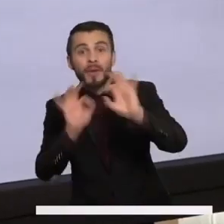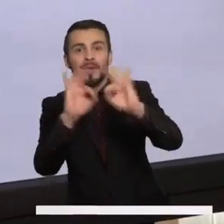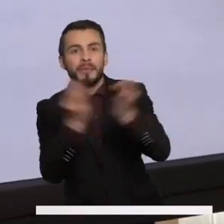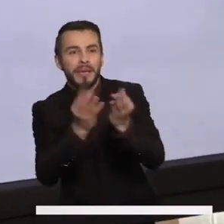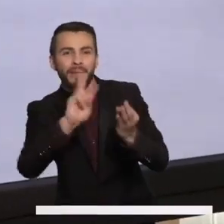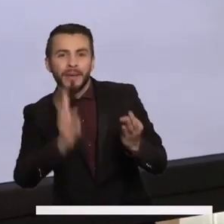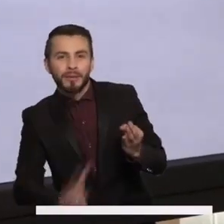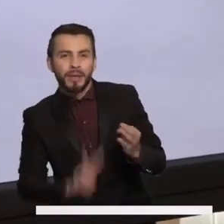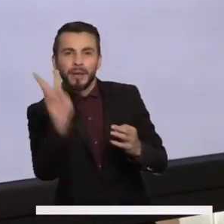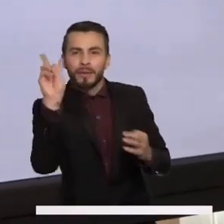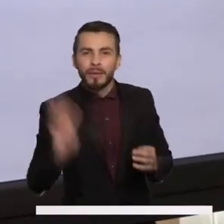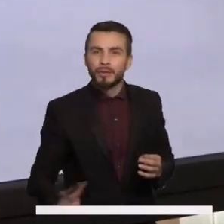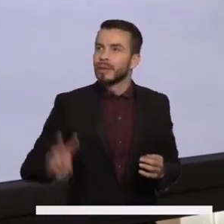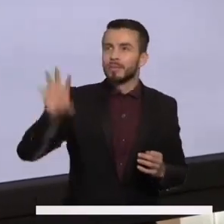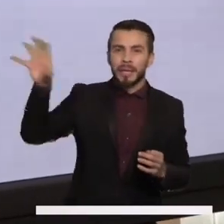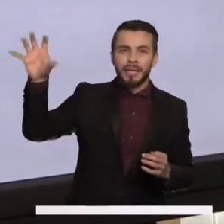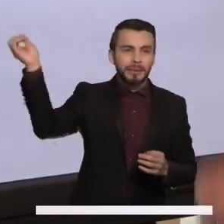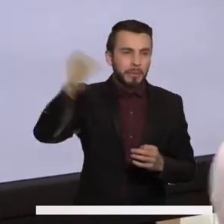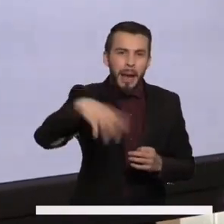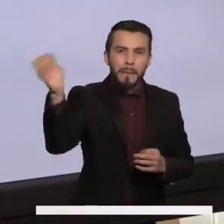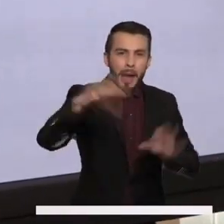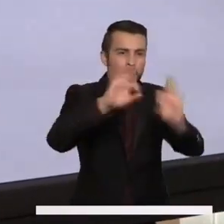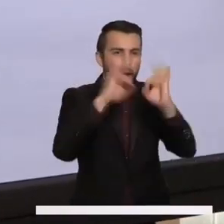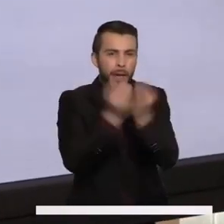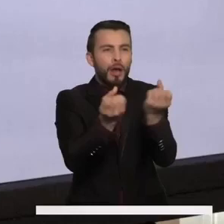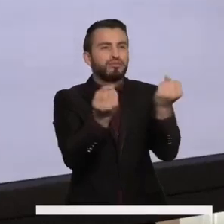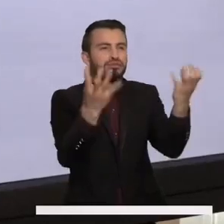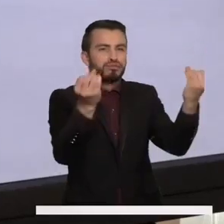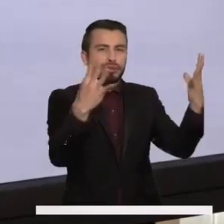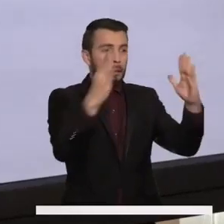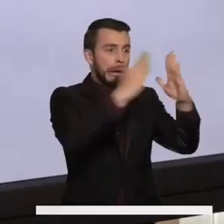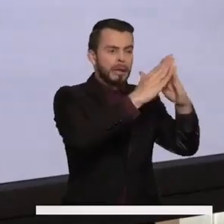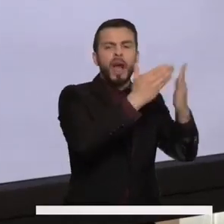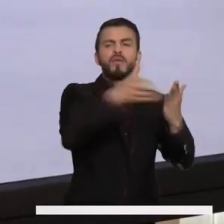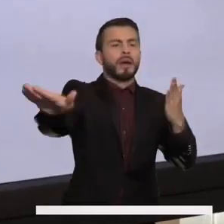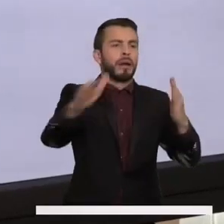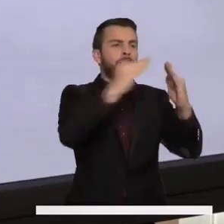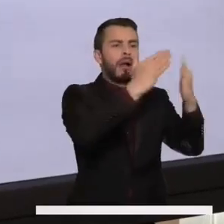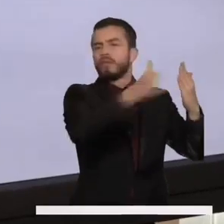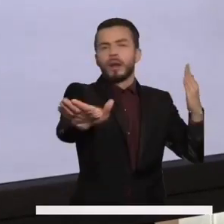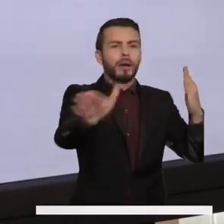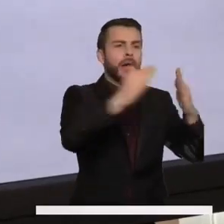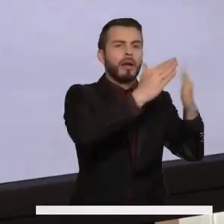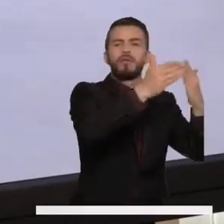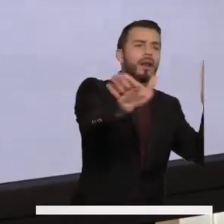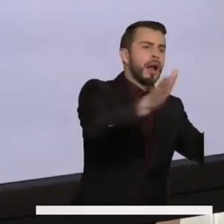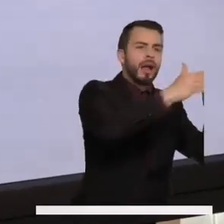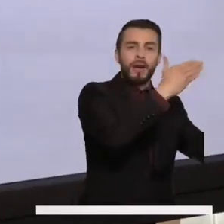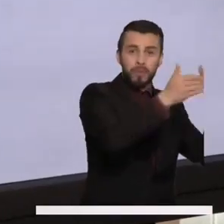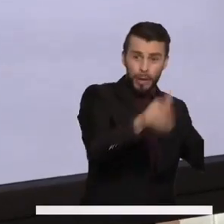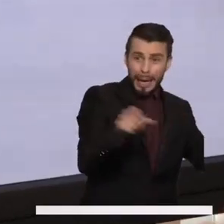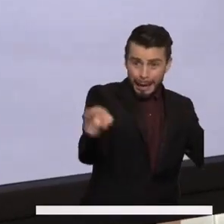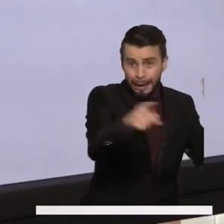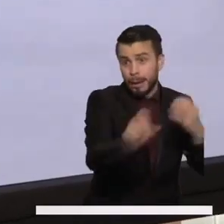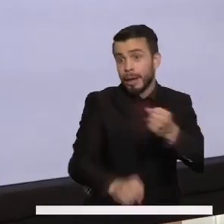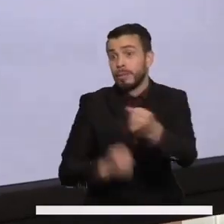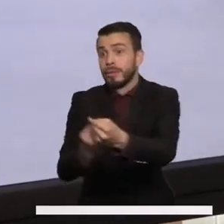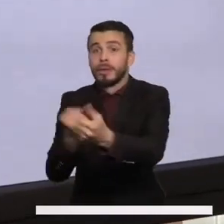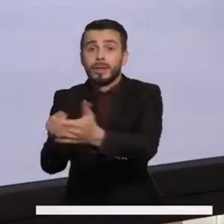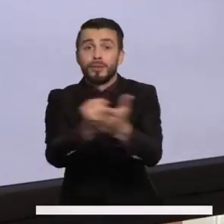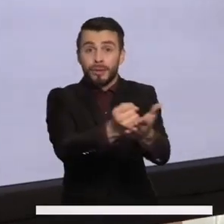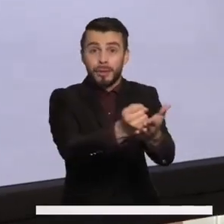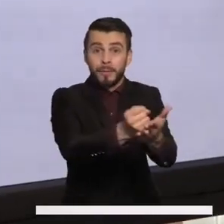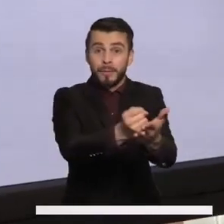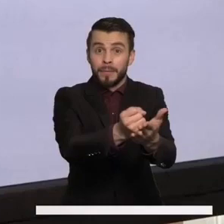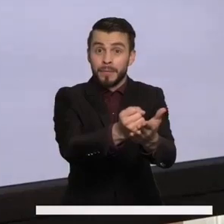tienen ayer nos contestaron que no es migración colombiana que se va a encargar de eso sino el consejero presidencial